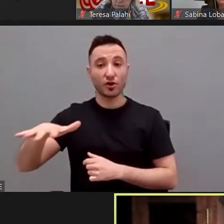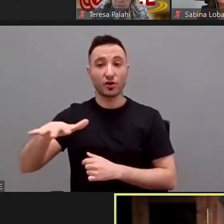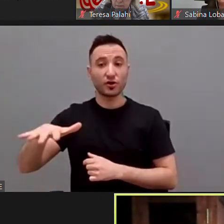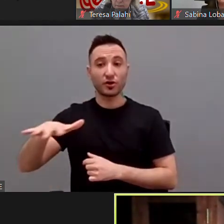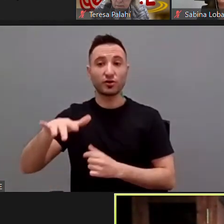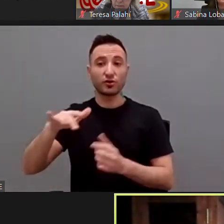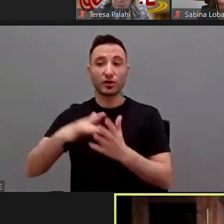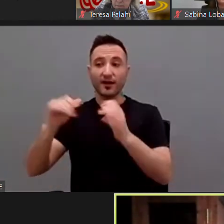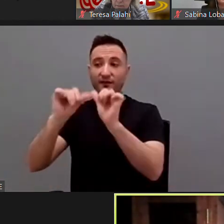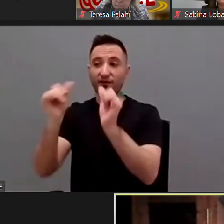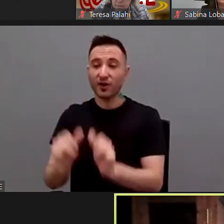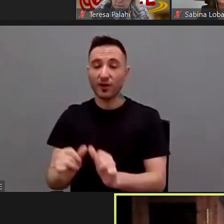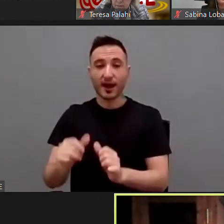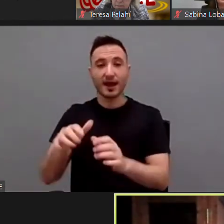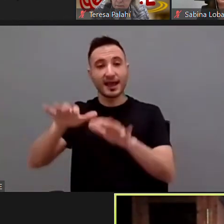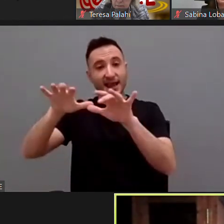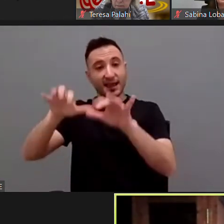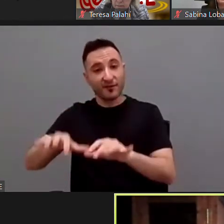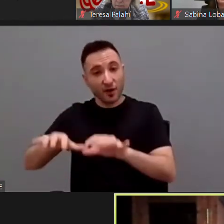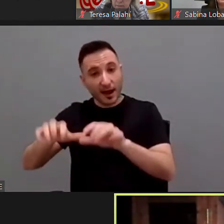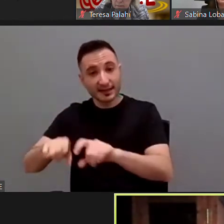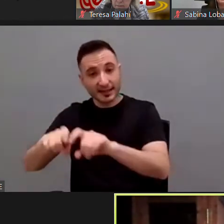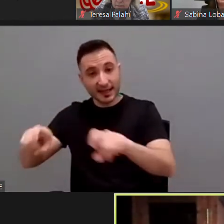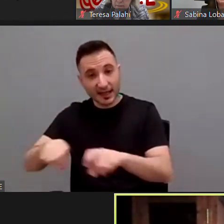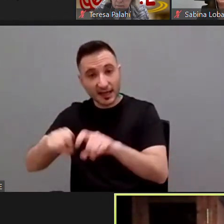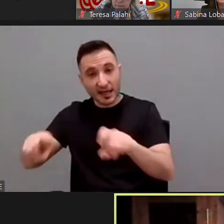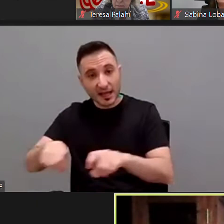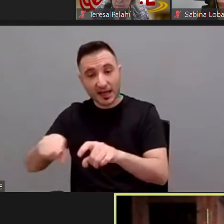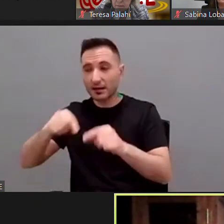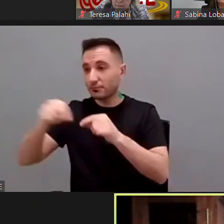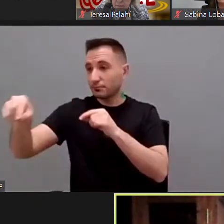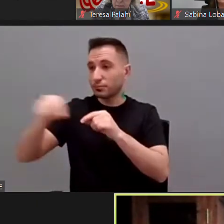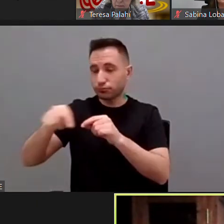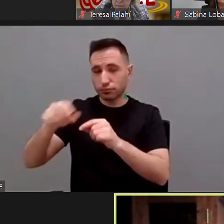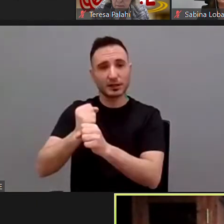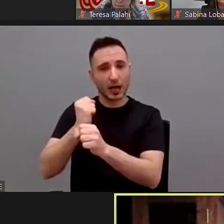medios telemáticos, sistemas informáticos y de telecomunicación.